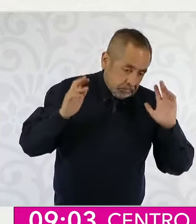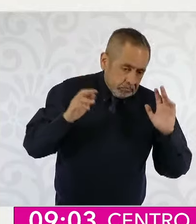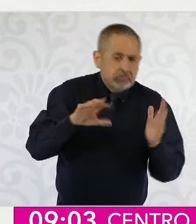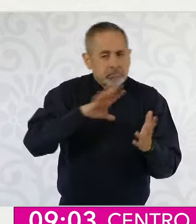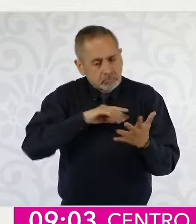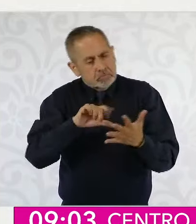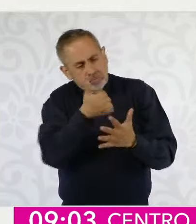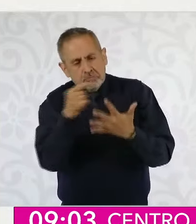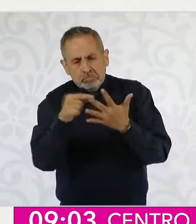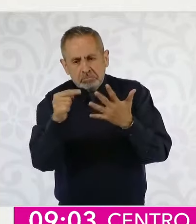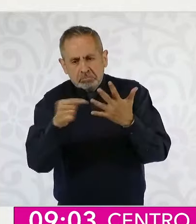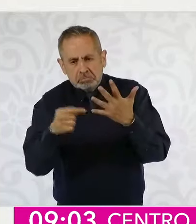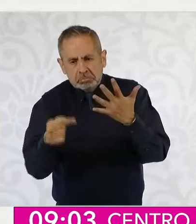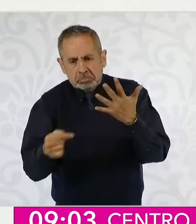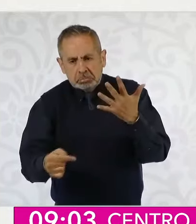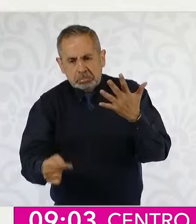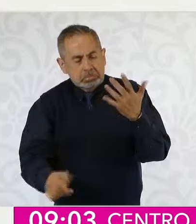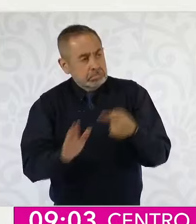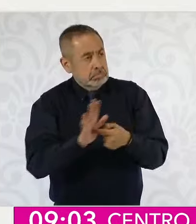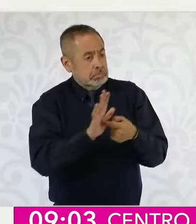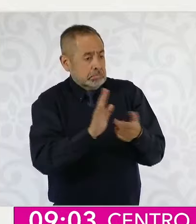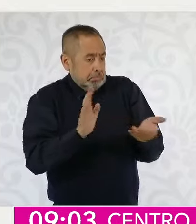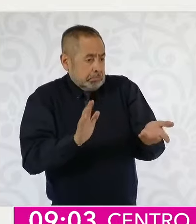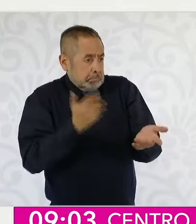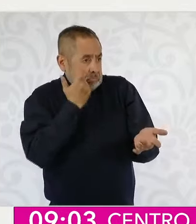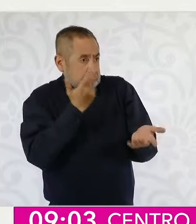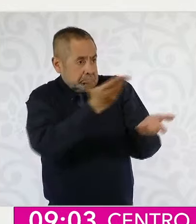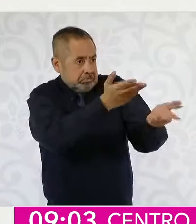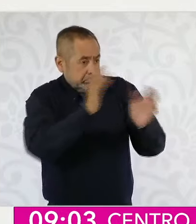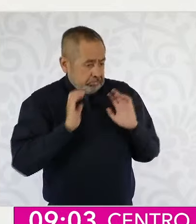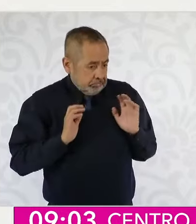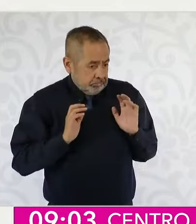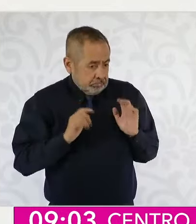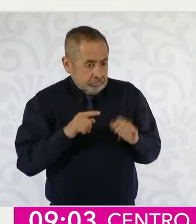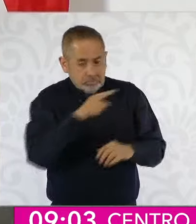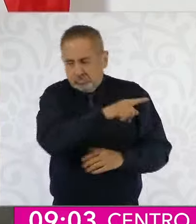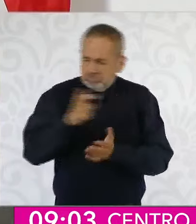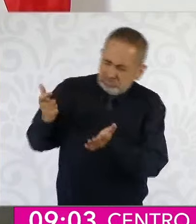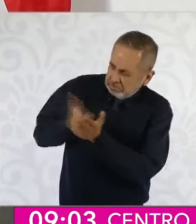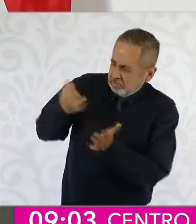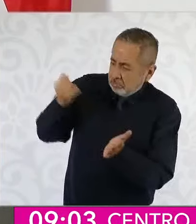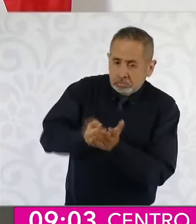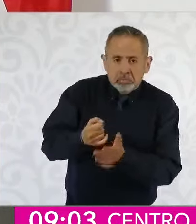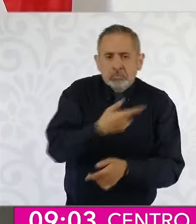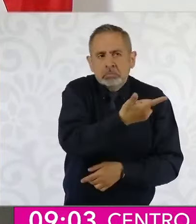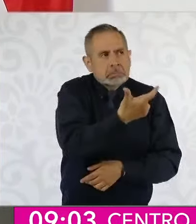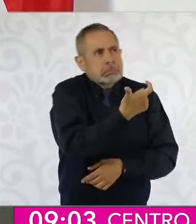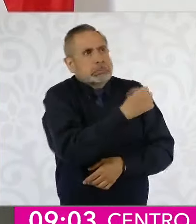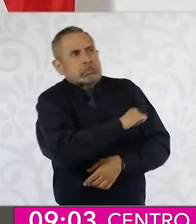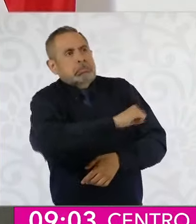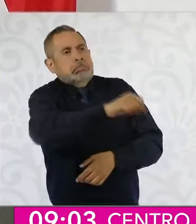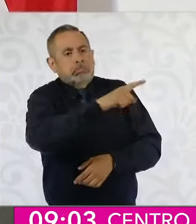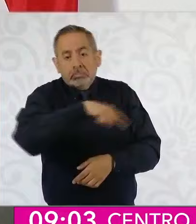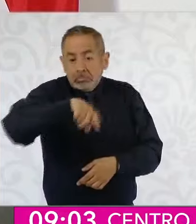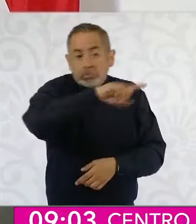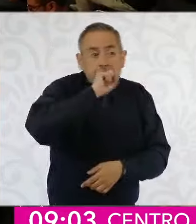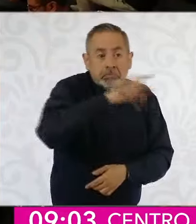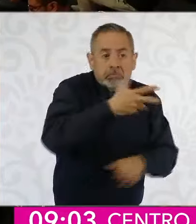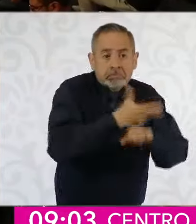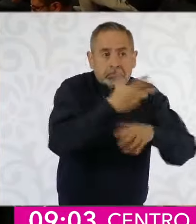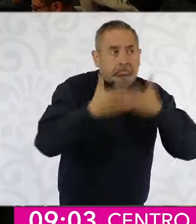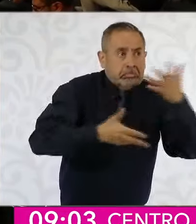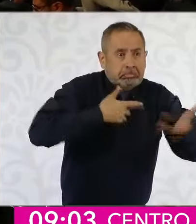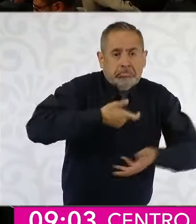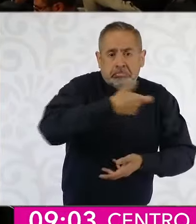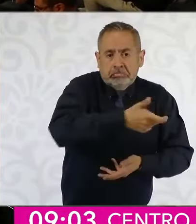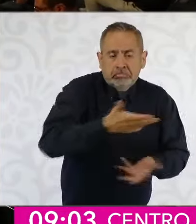impacto inflacionario que, como bien decía Gina, tendría el poner aranceles. Y la última pregunta, presidenta.